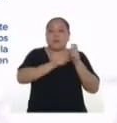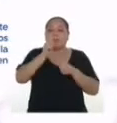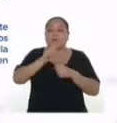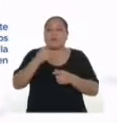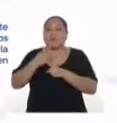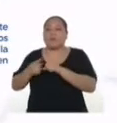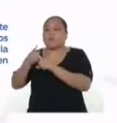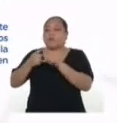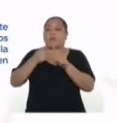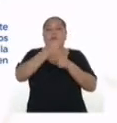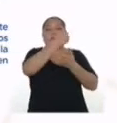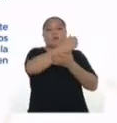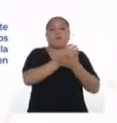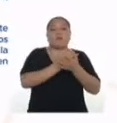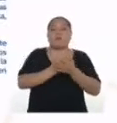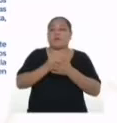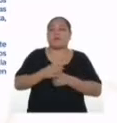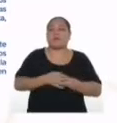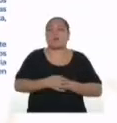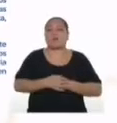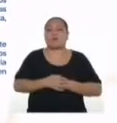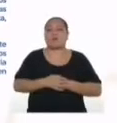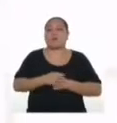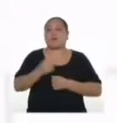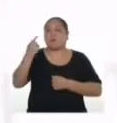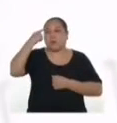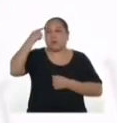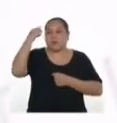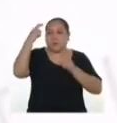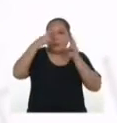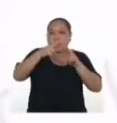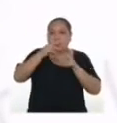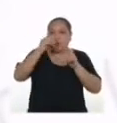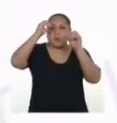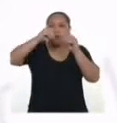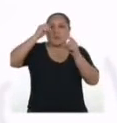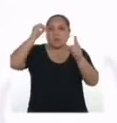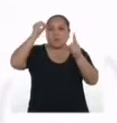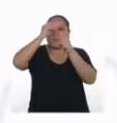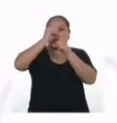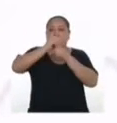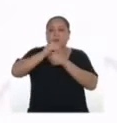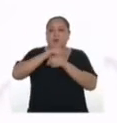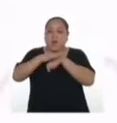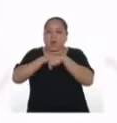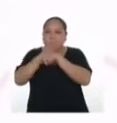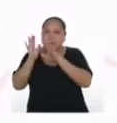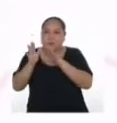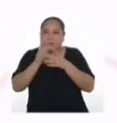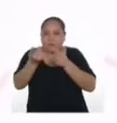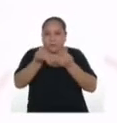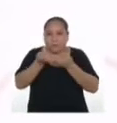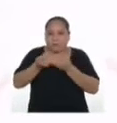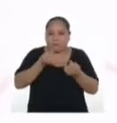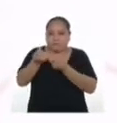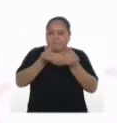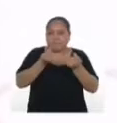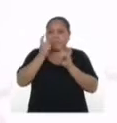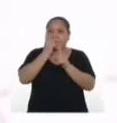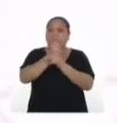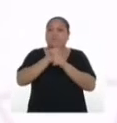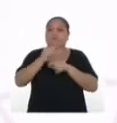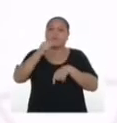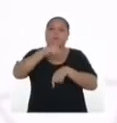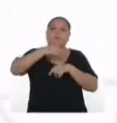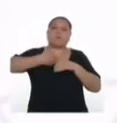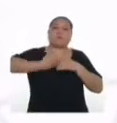más diversas facetas. Veo que incluyeron un desafío. Una adecuada planificación y gestión eficiente